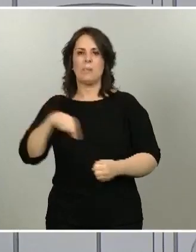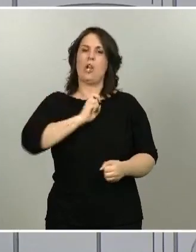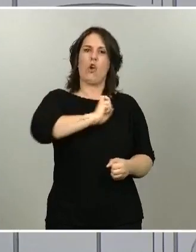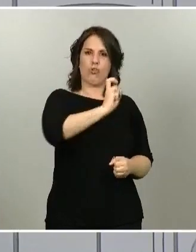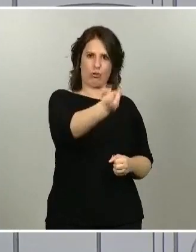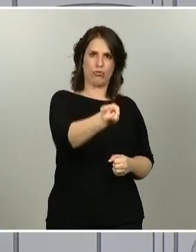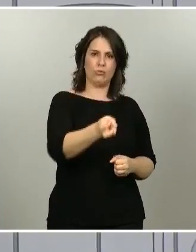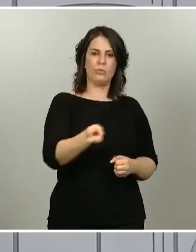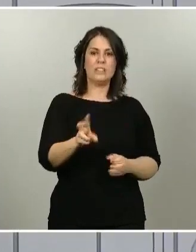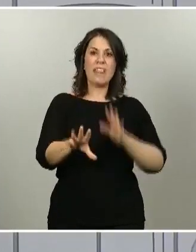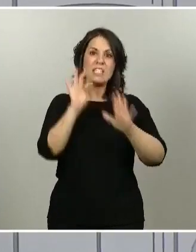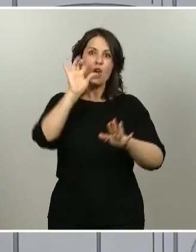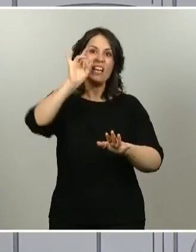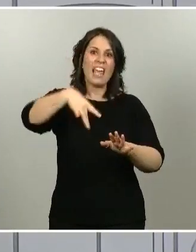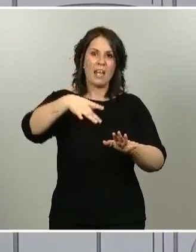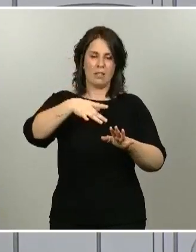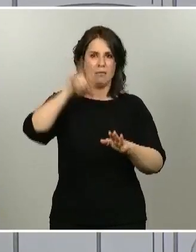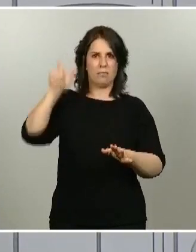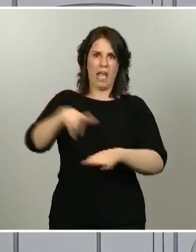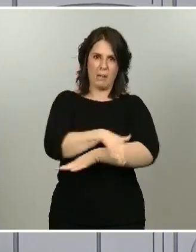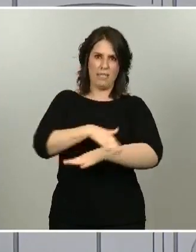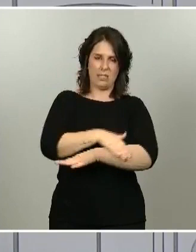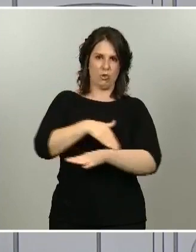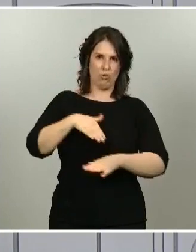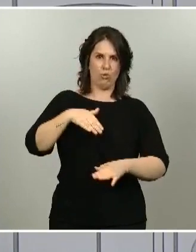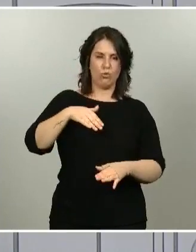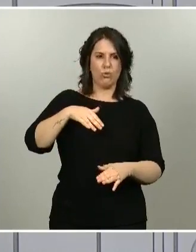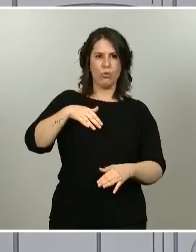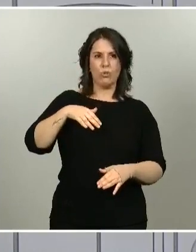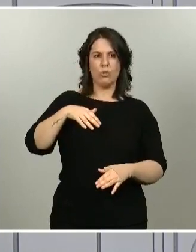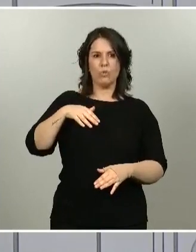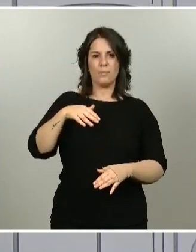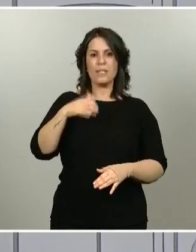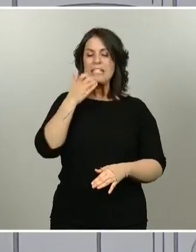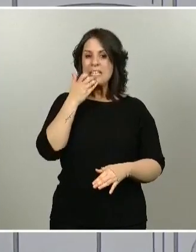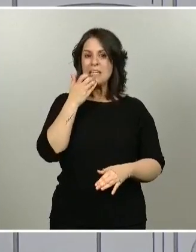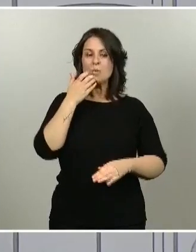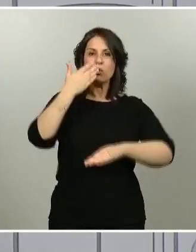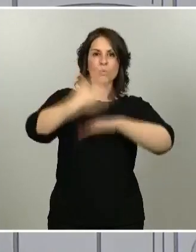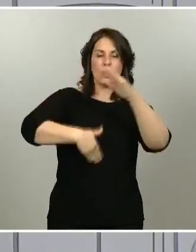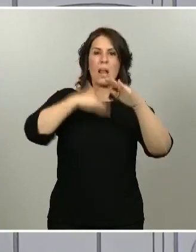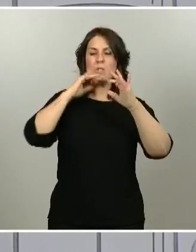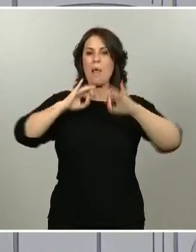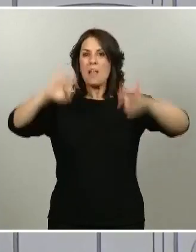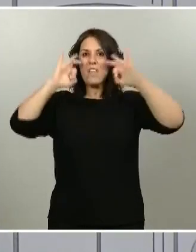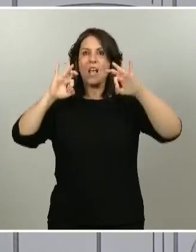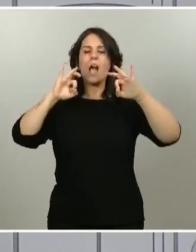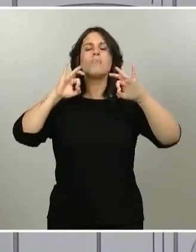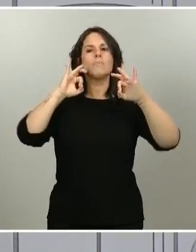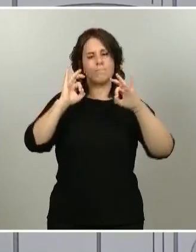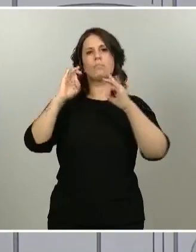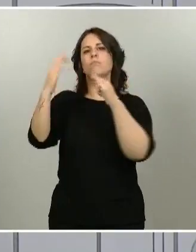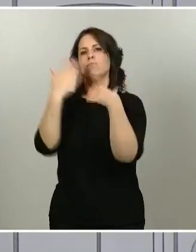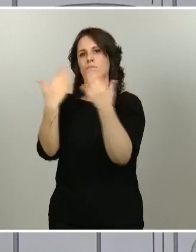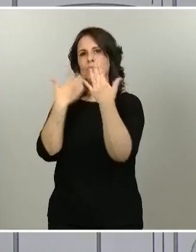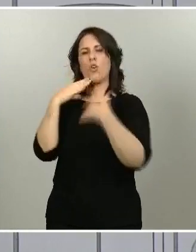toma el ministro. Y luego si hay o no alguna restricción específica es una negociación, una discusión que se hace con la comunidad autónoma para